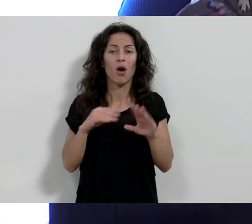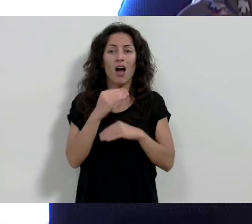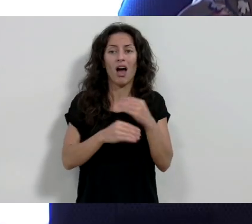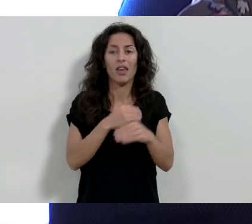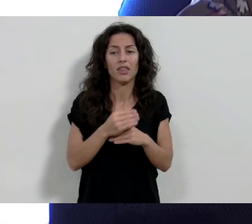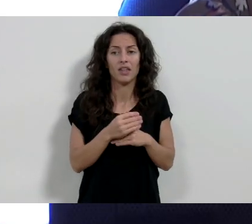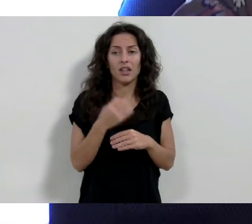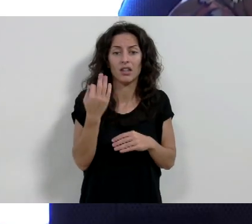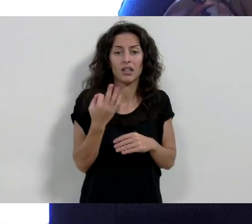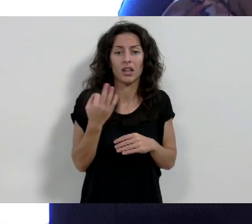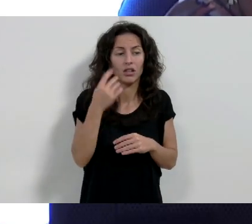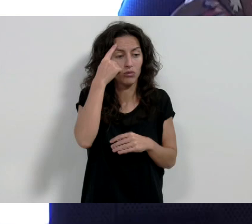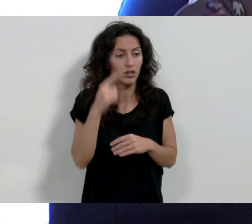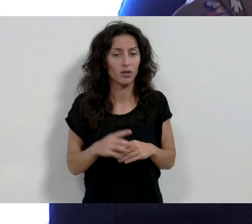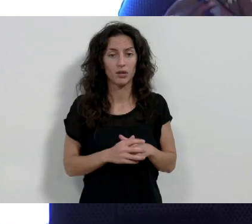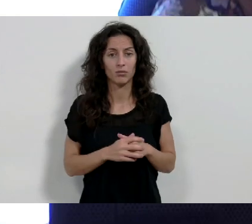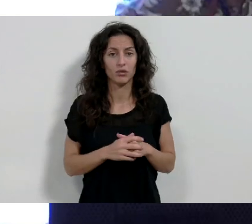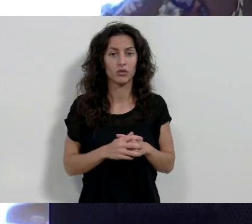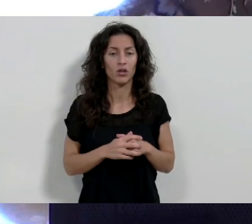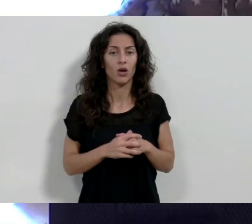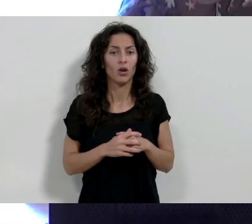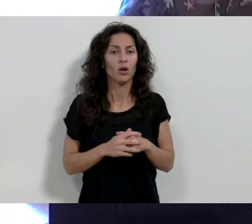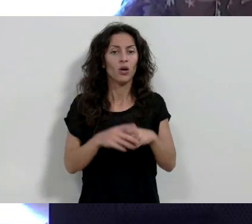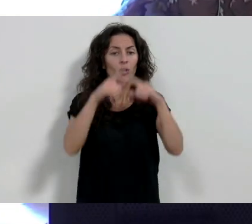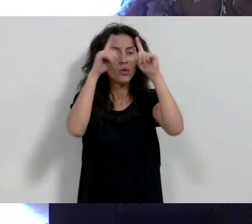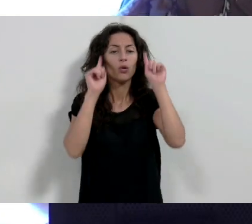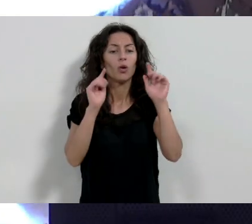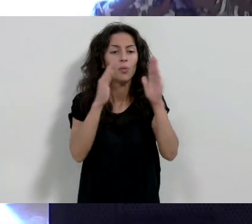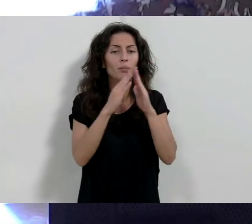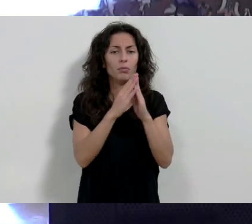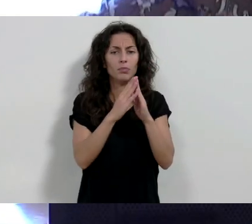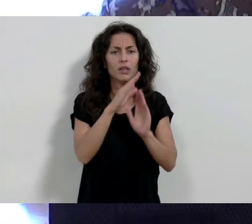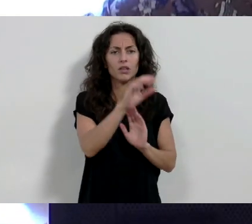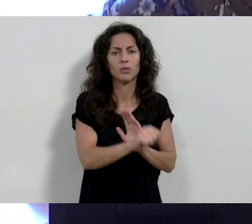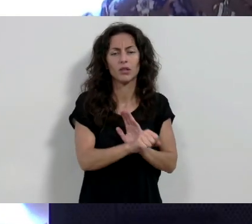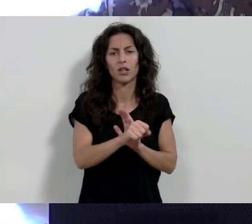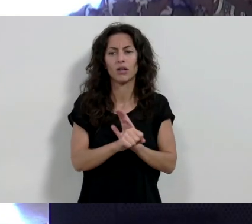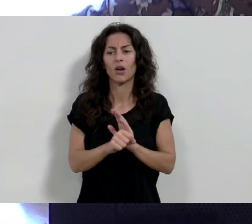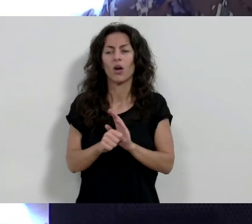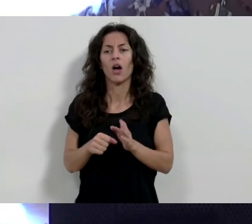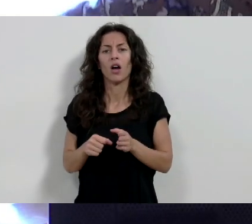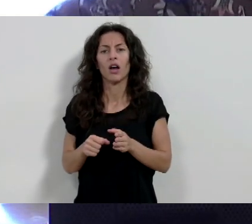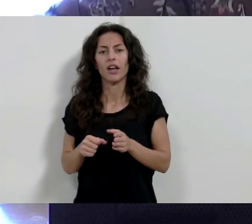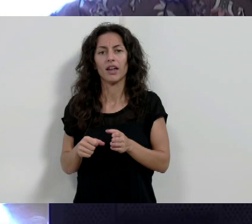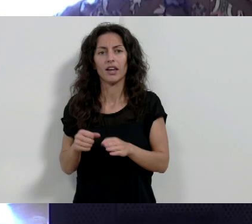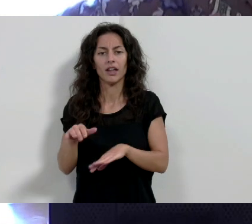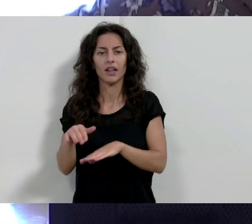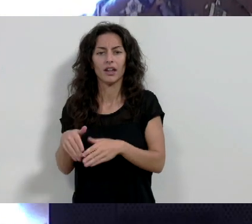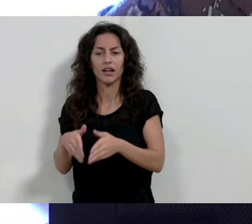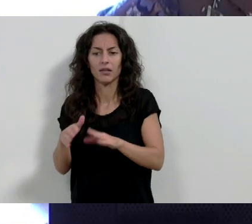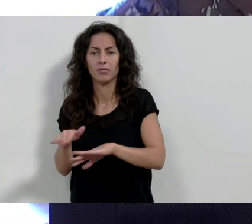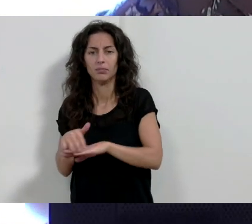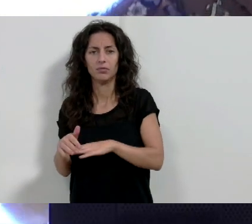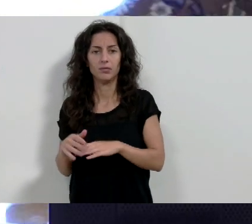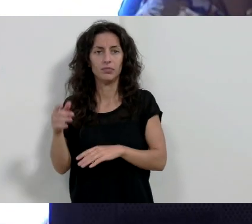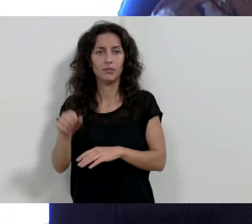comprado caminos. Hombre, ¿y no se puede dedicar un dinero a esto? ¿A mejorar la calidad de la